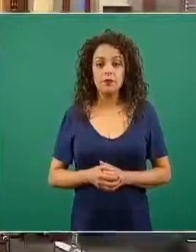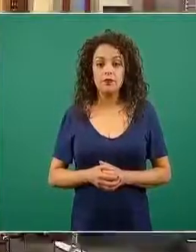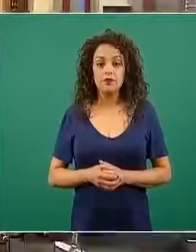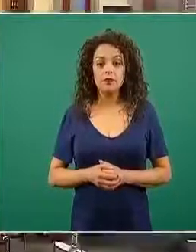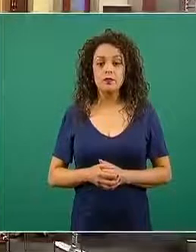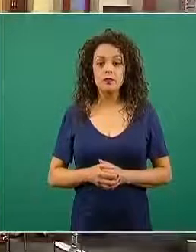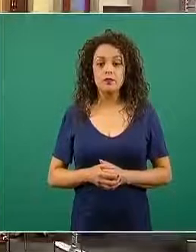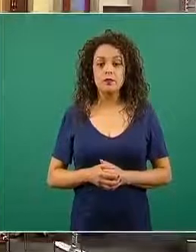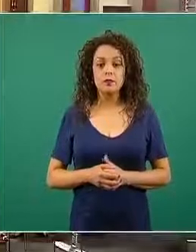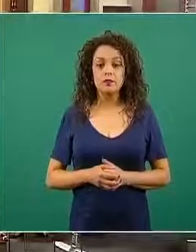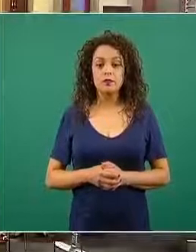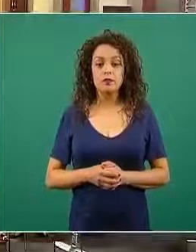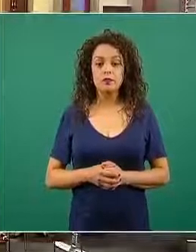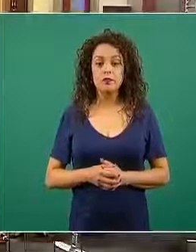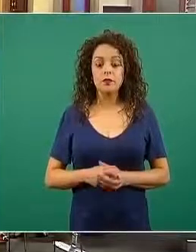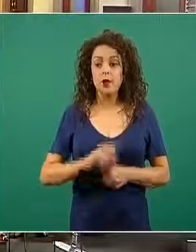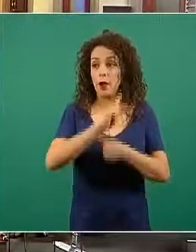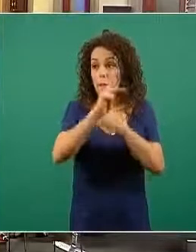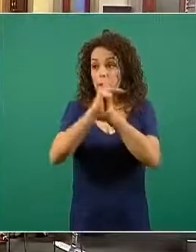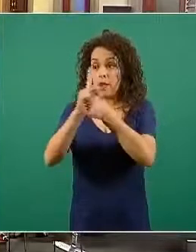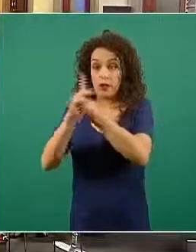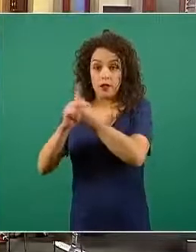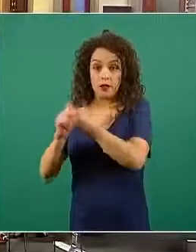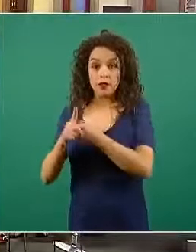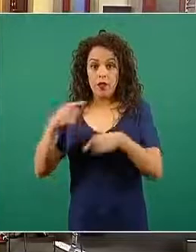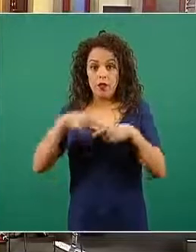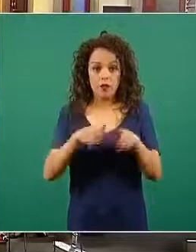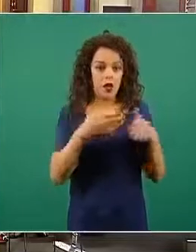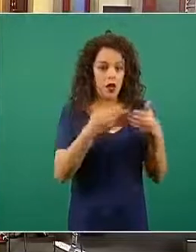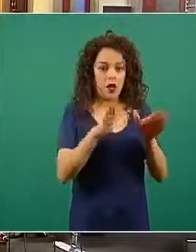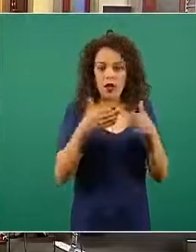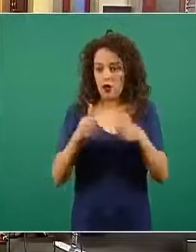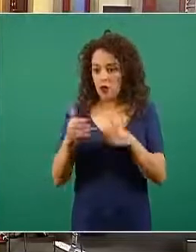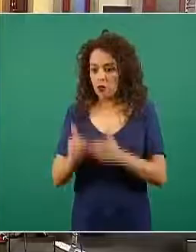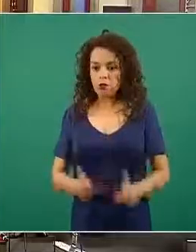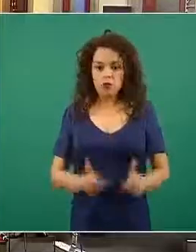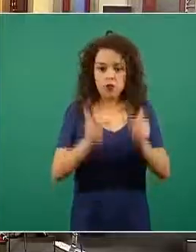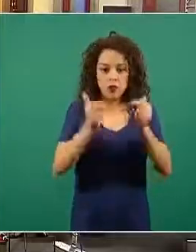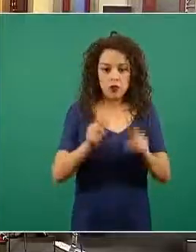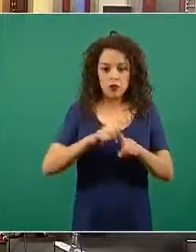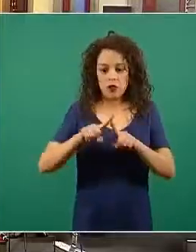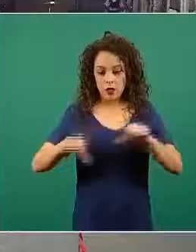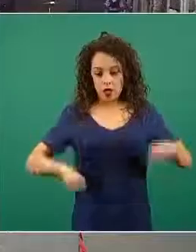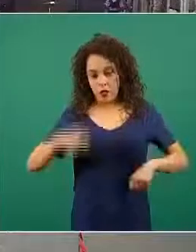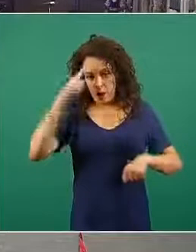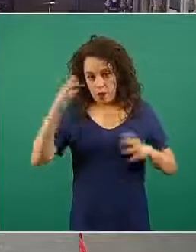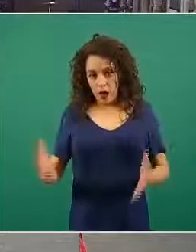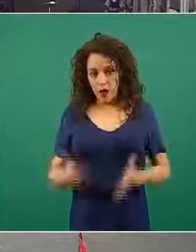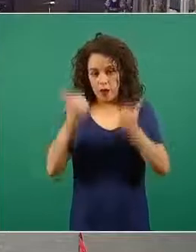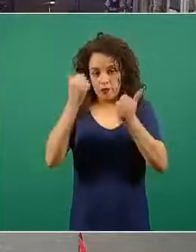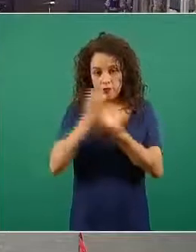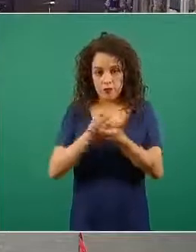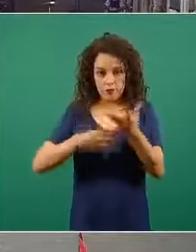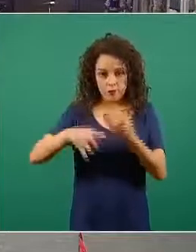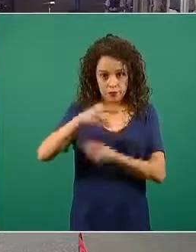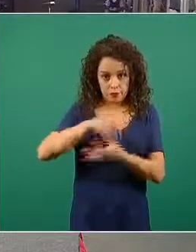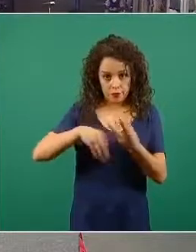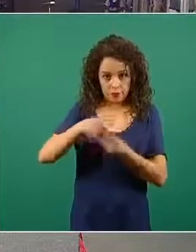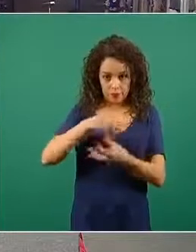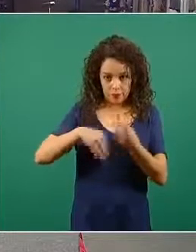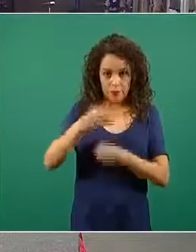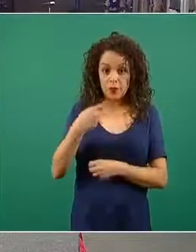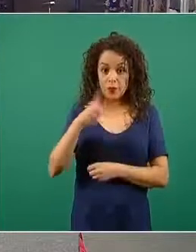Bueno, los países aperturaron sus actividades económicas y hubo un elevamiento de contagios. No